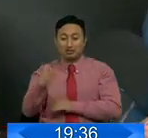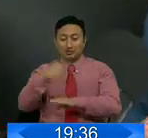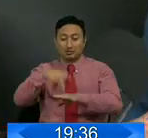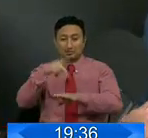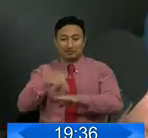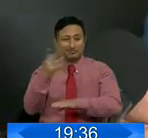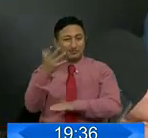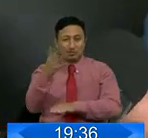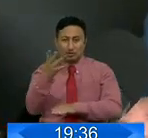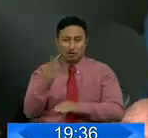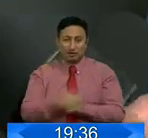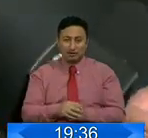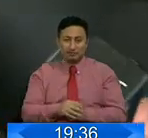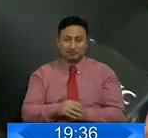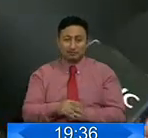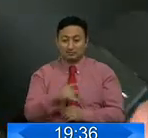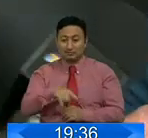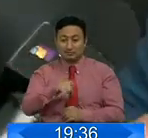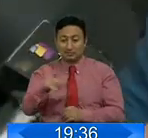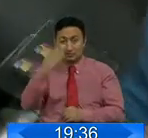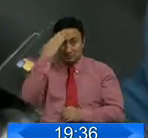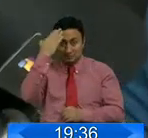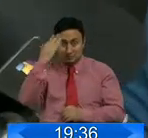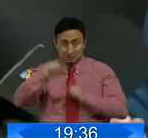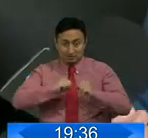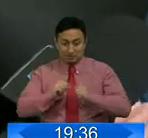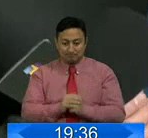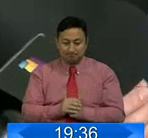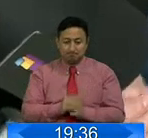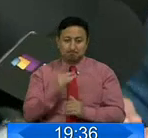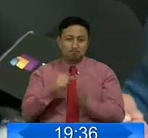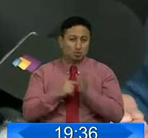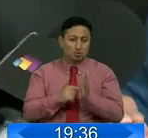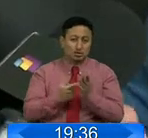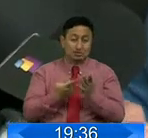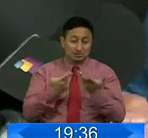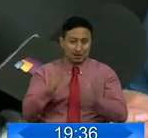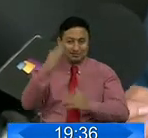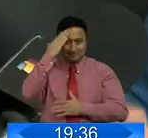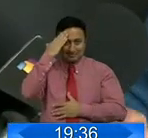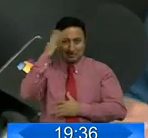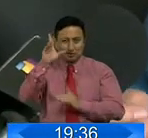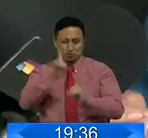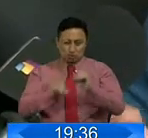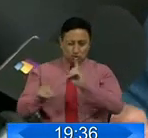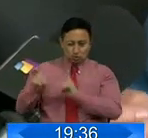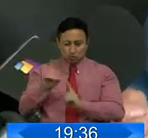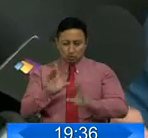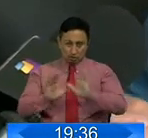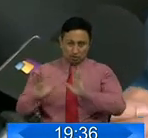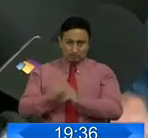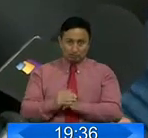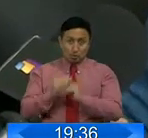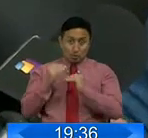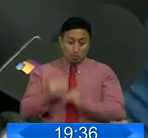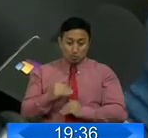profesionales especializados en este ámbito. Si usted tiene un buen diagnóstico, puede,